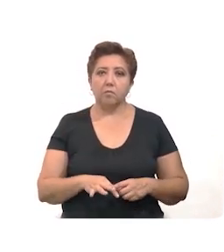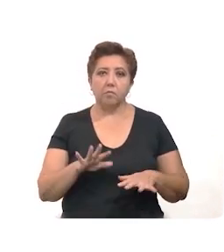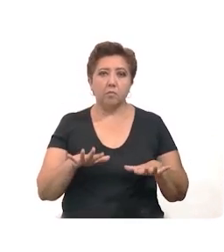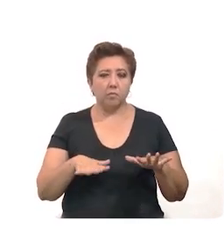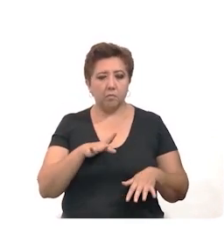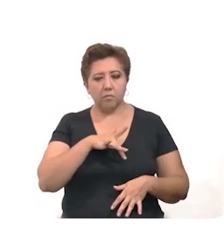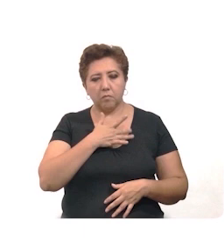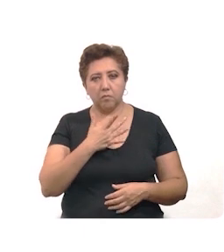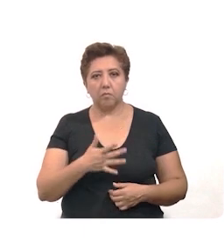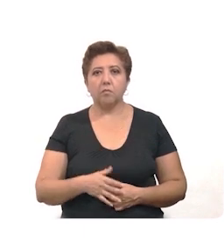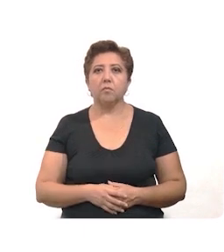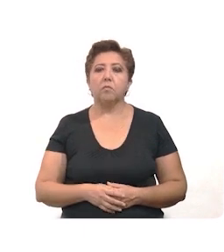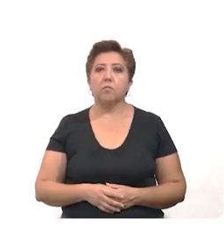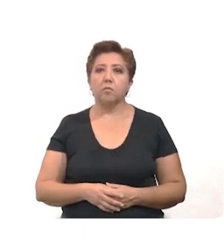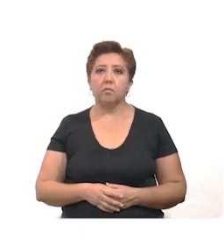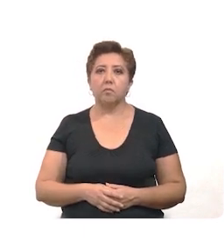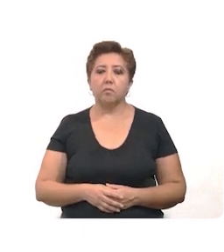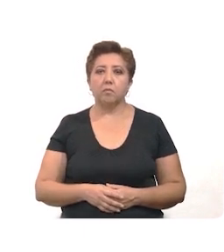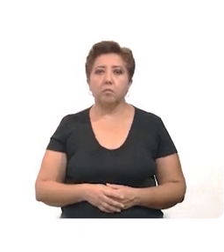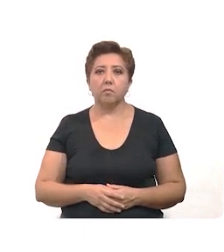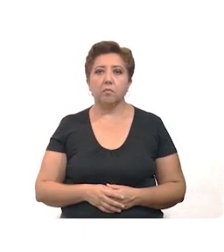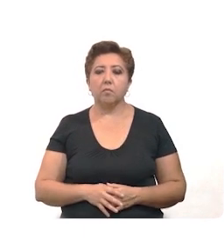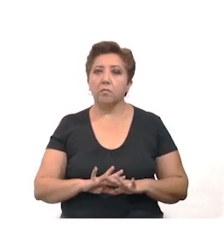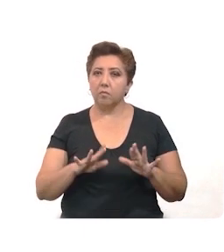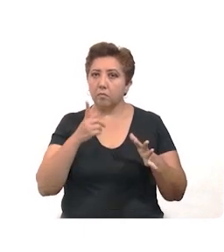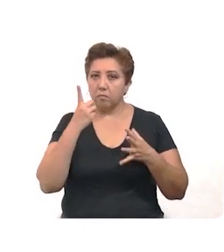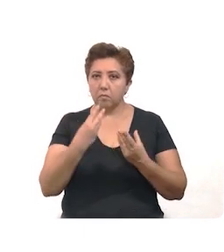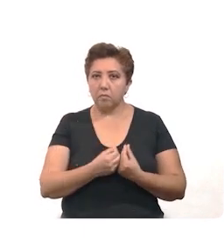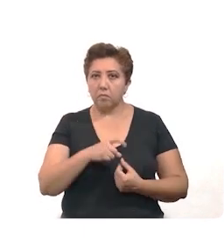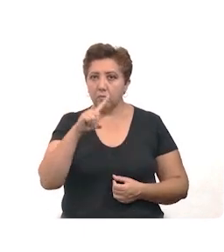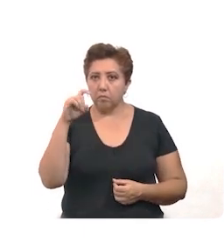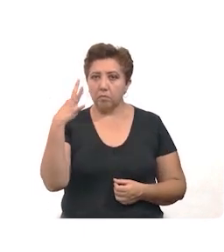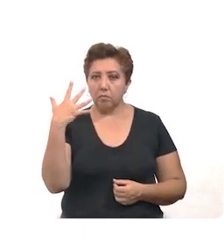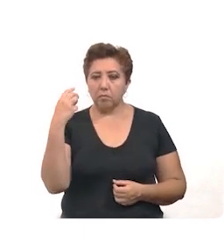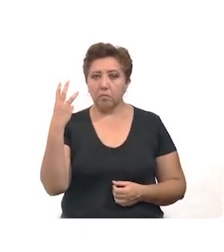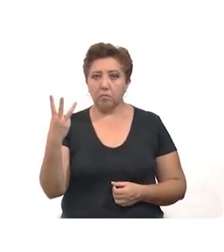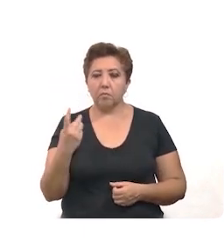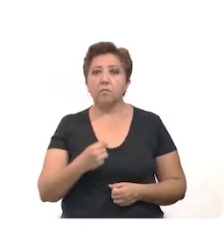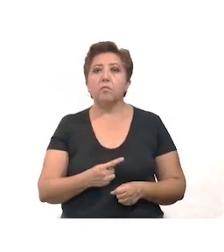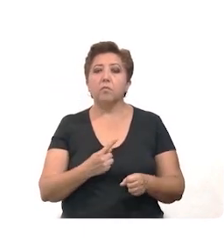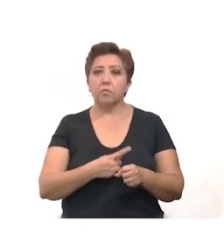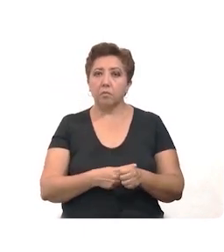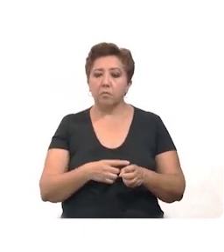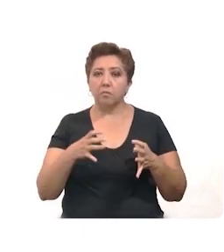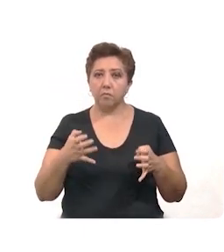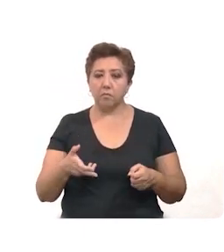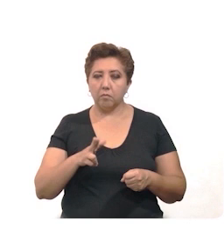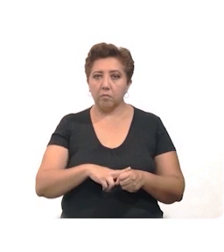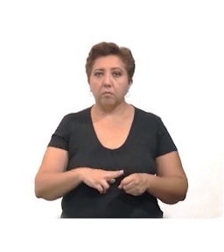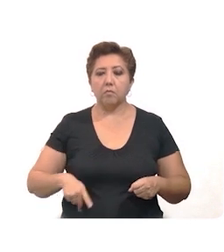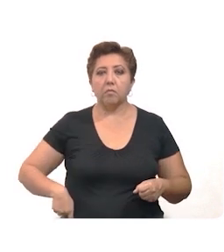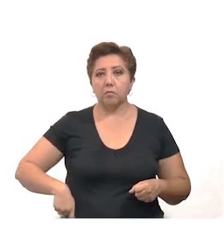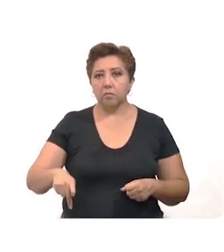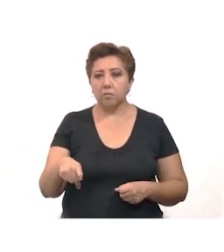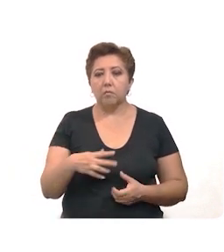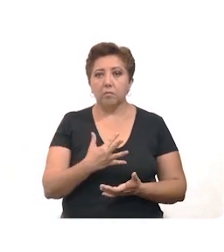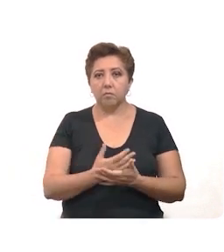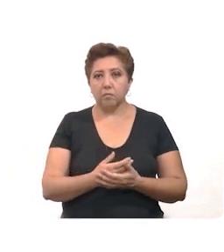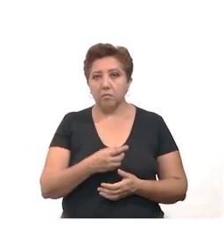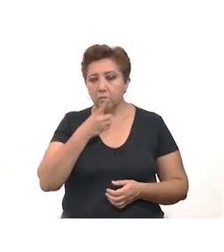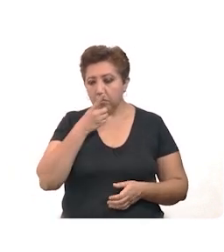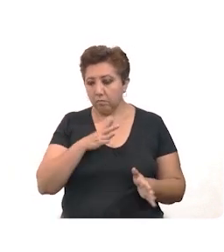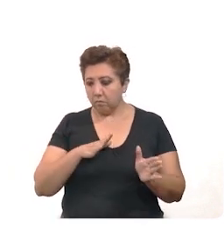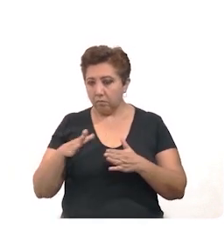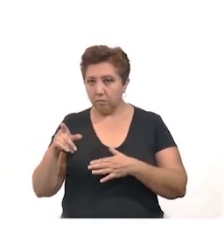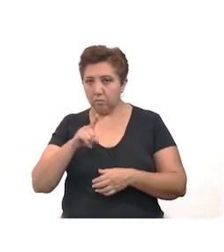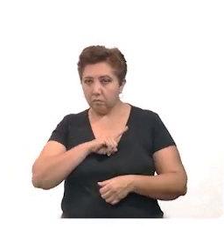de Yucatán. Presentan síntomas leves. Como ya mencionamos, 153 de los casos positivos están en hospitales